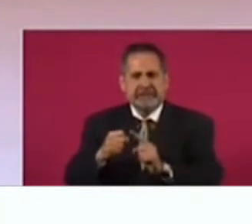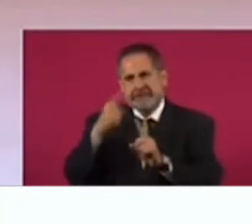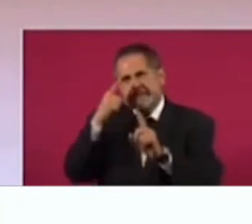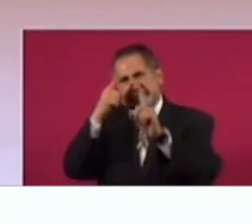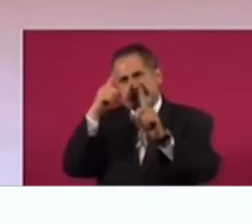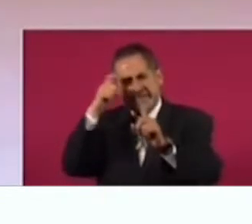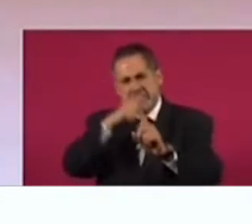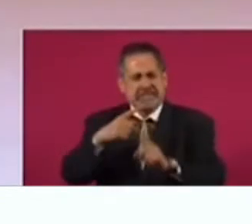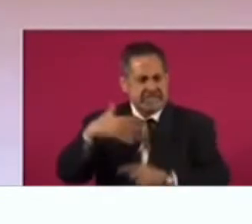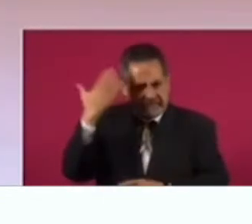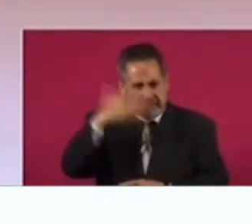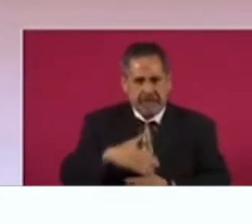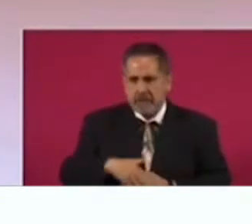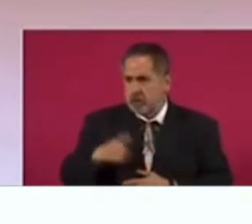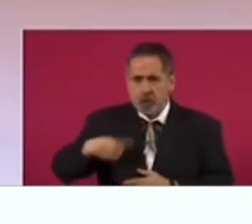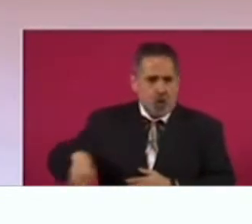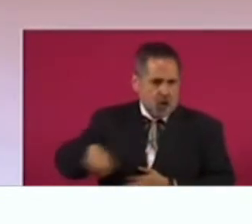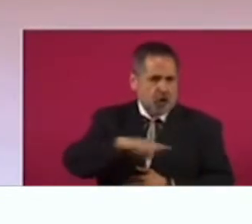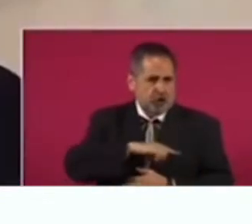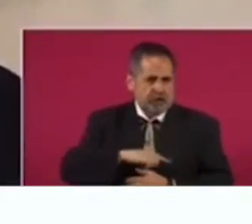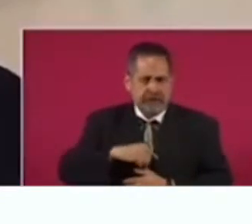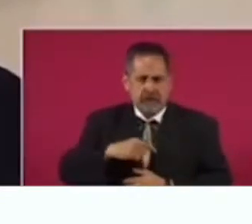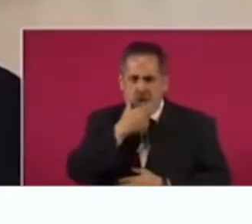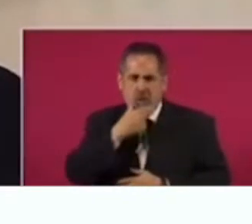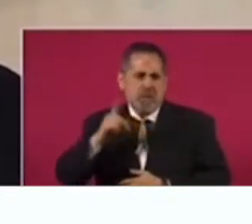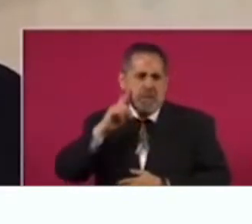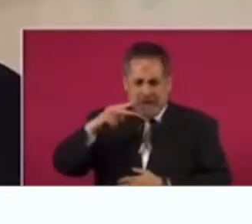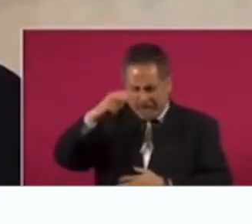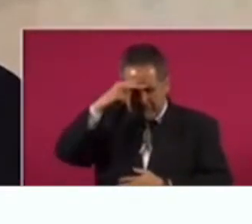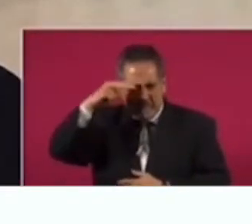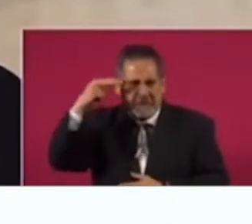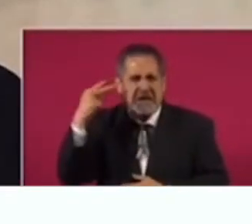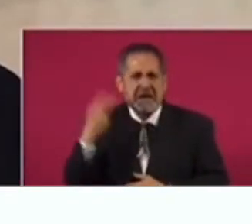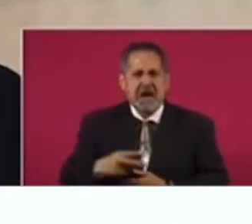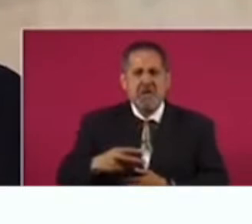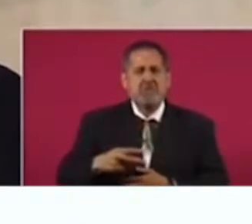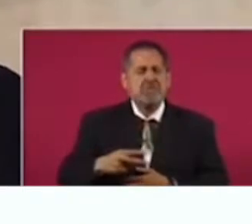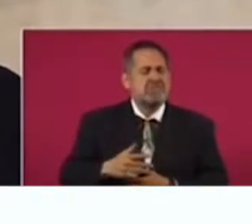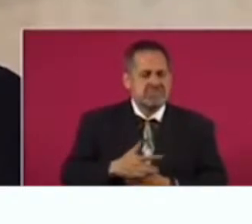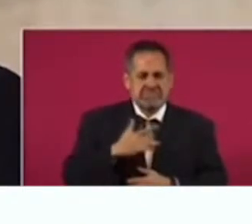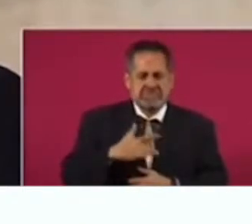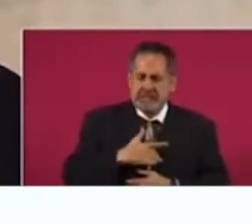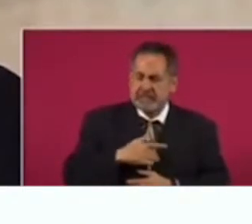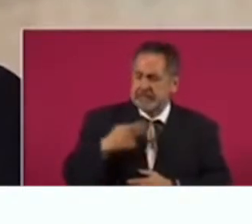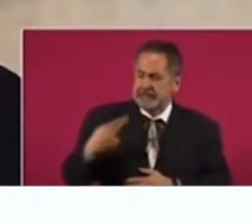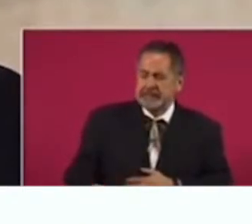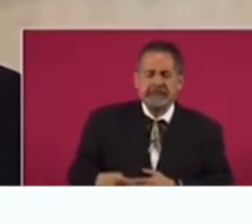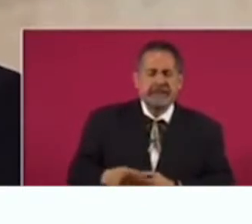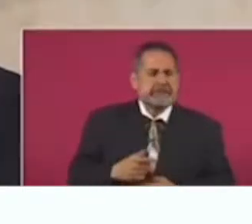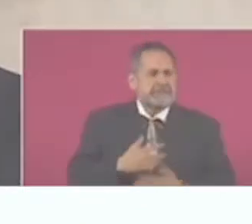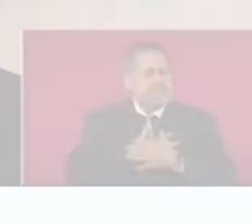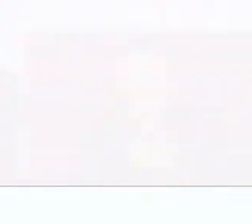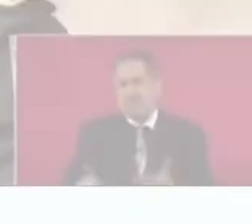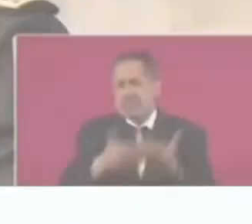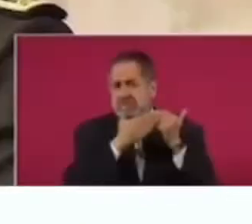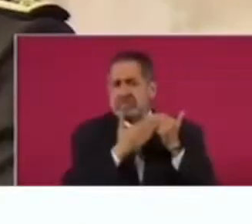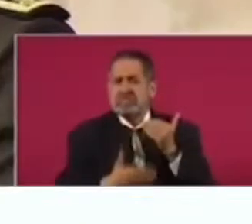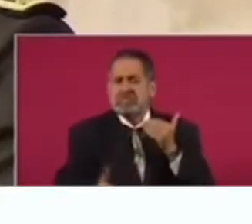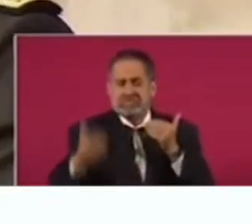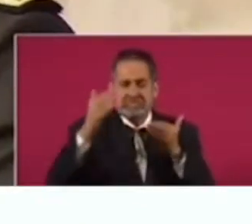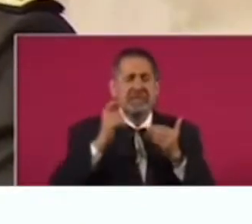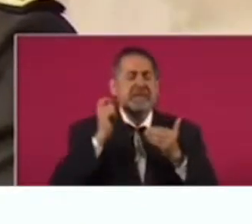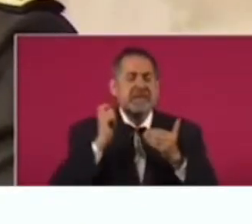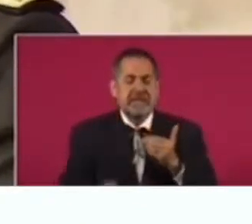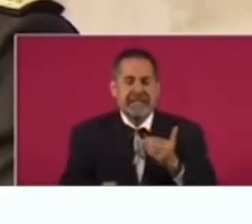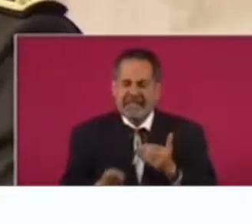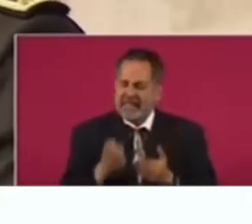representa. Son mexicanas y mexicanos con un profundo amor por nuestra patria.